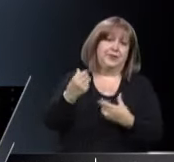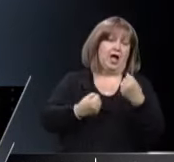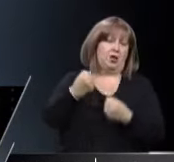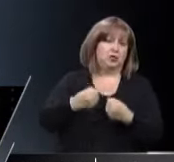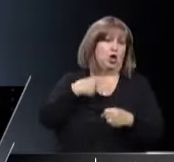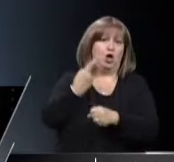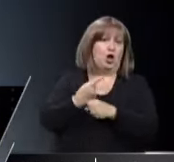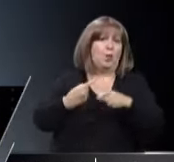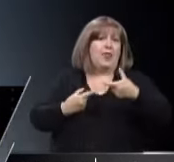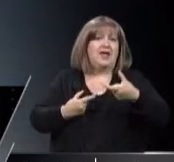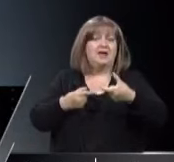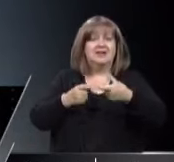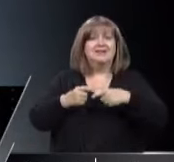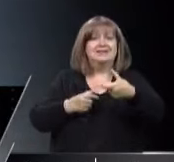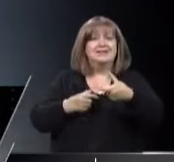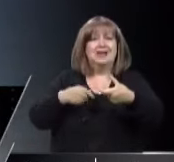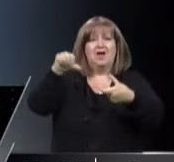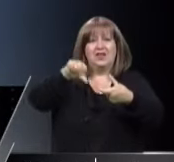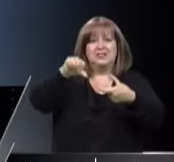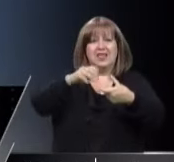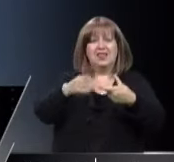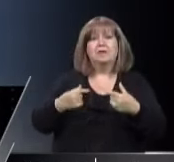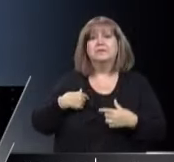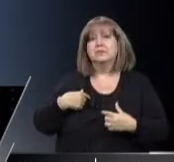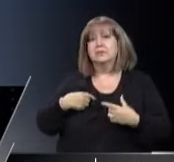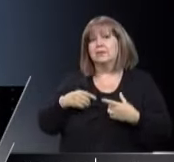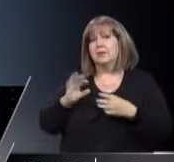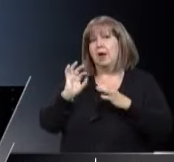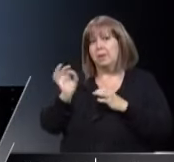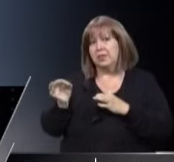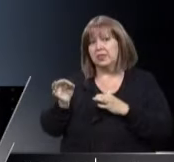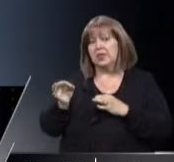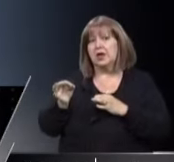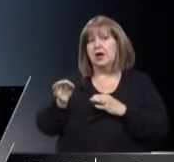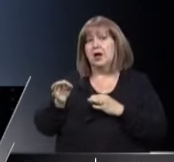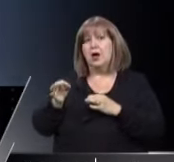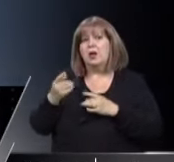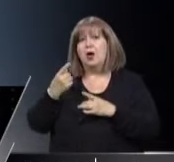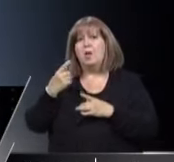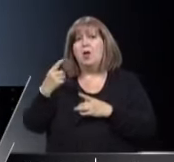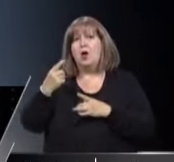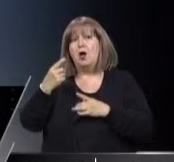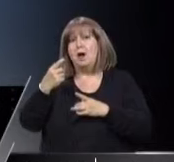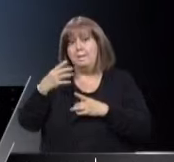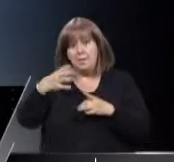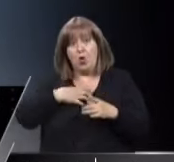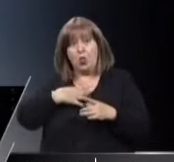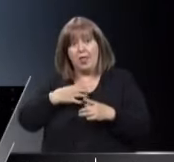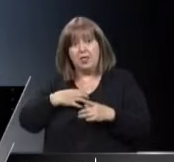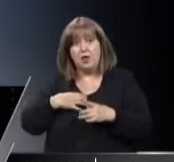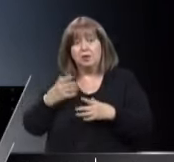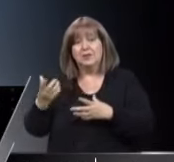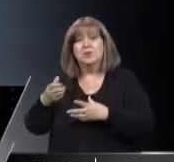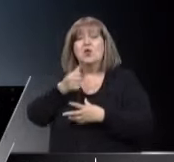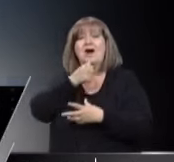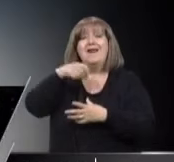diríamos donde decide no hasta creo que arrojan hacia el vehículo y e incendian su propio vehículo